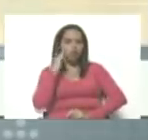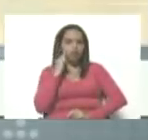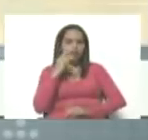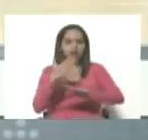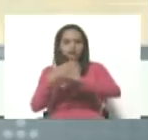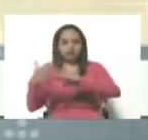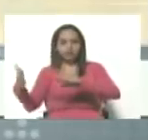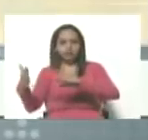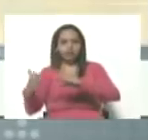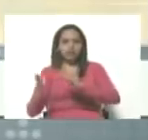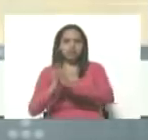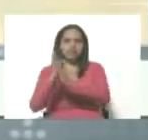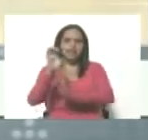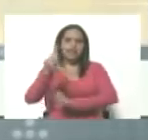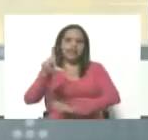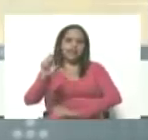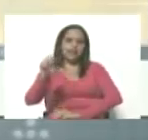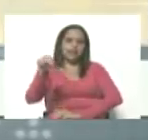excepto Santa Elena de Guairén,